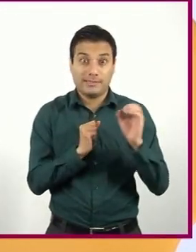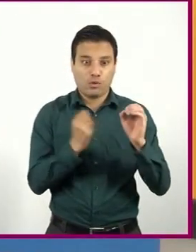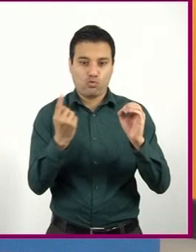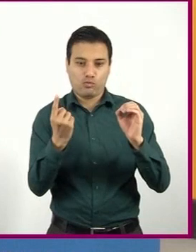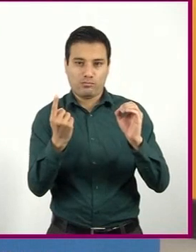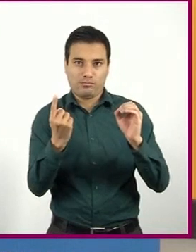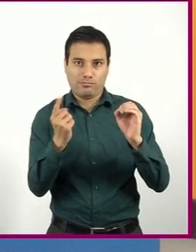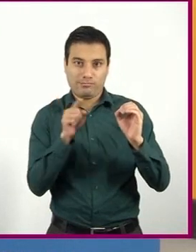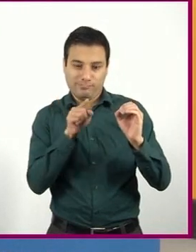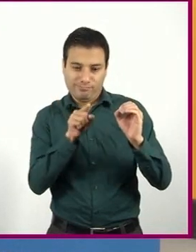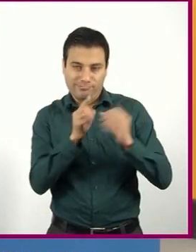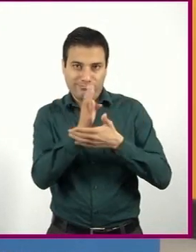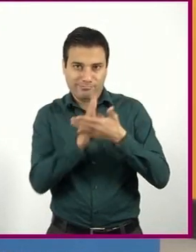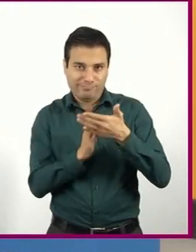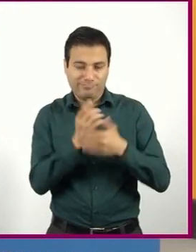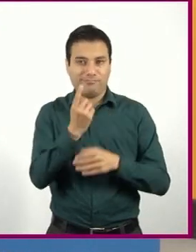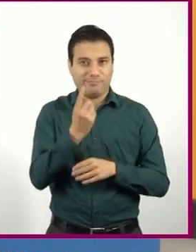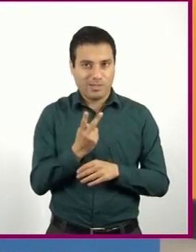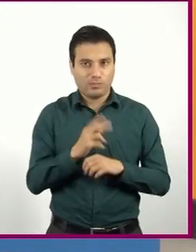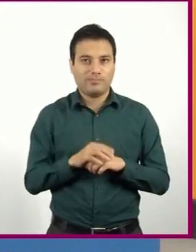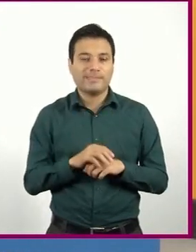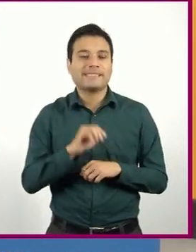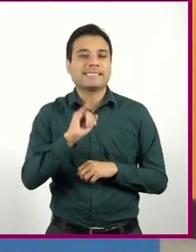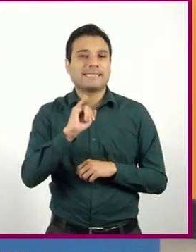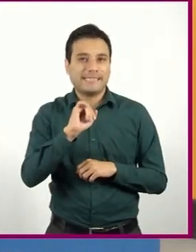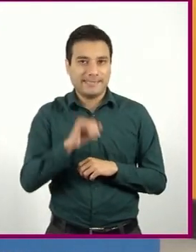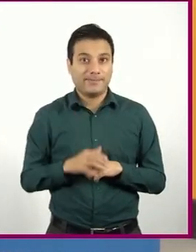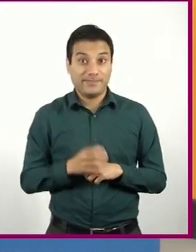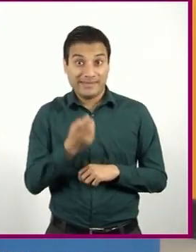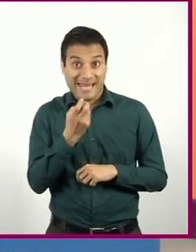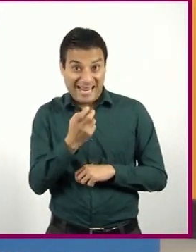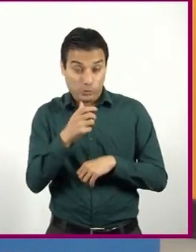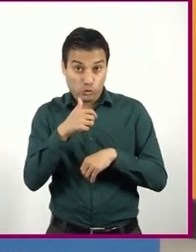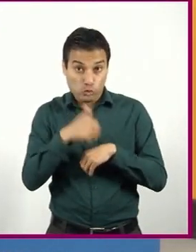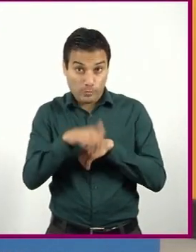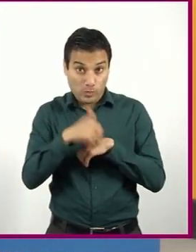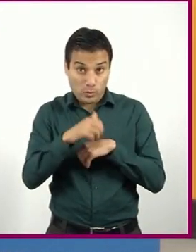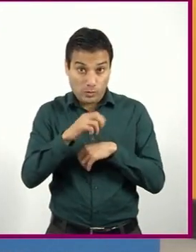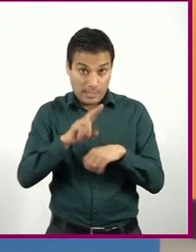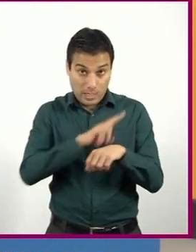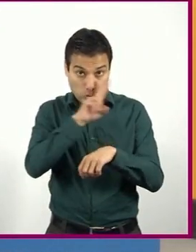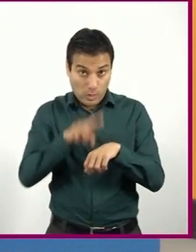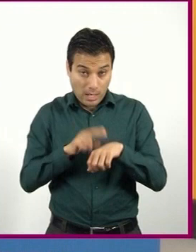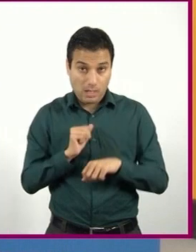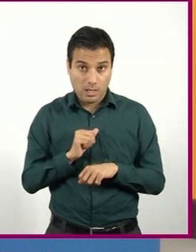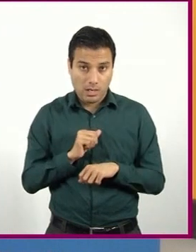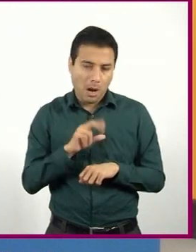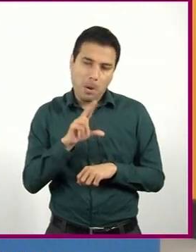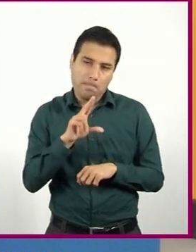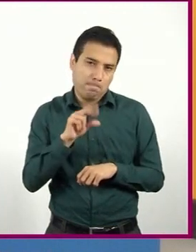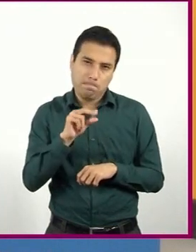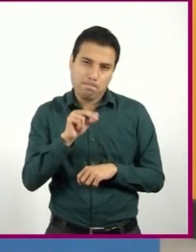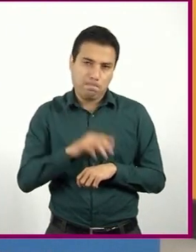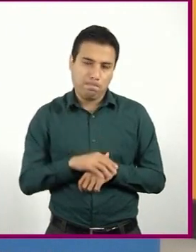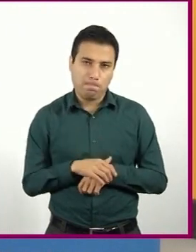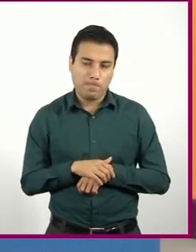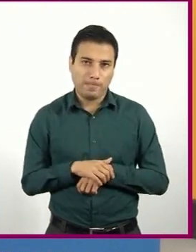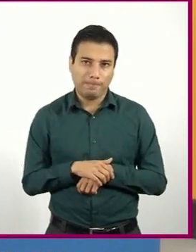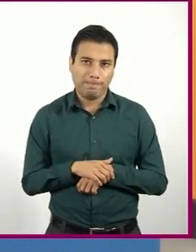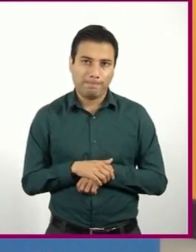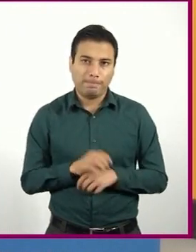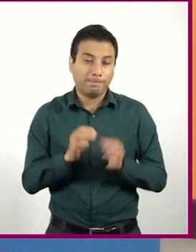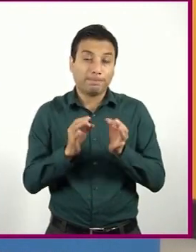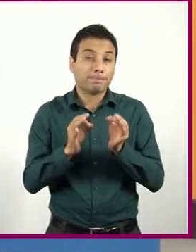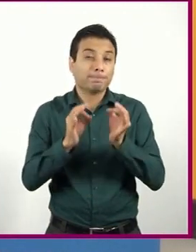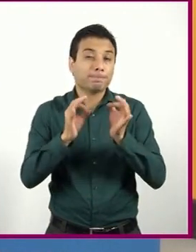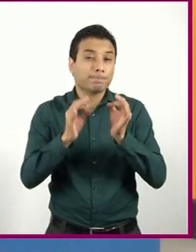1. Así es, Enrique, pero esos números que mencionas ya no pertenecen al conjunto de los números naturales.